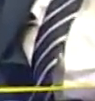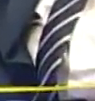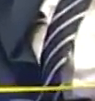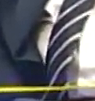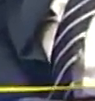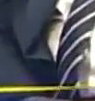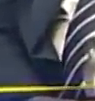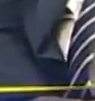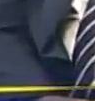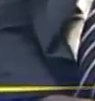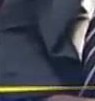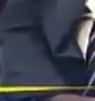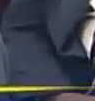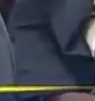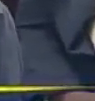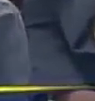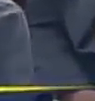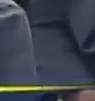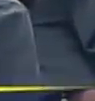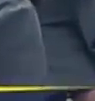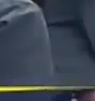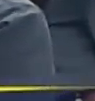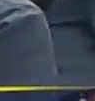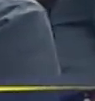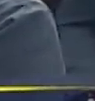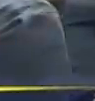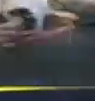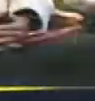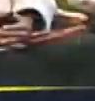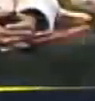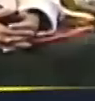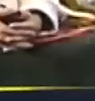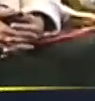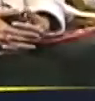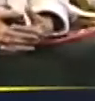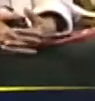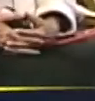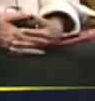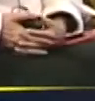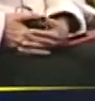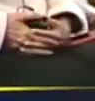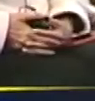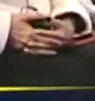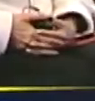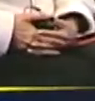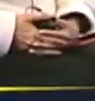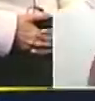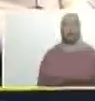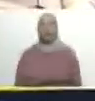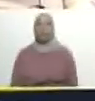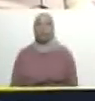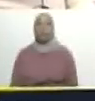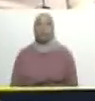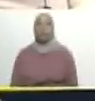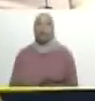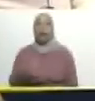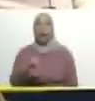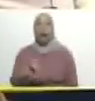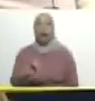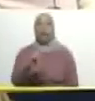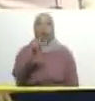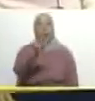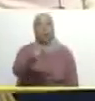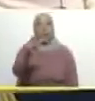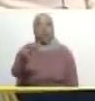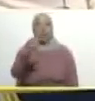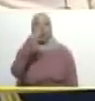si nos separamos por diferencias ideológicas, por color, o por si colocamos a la gente